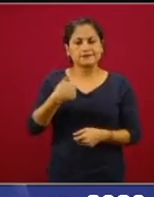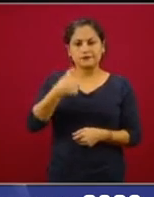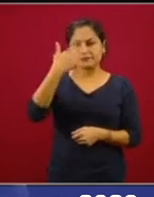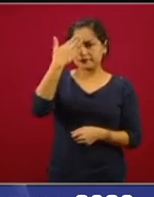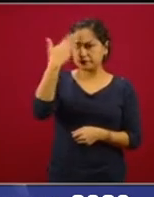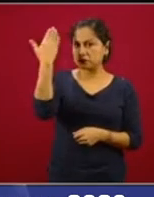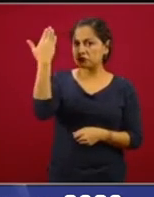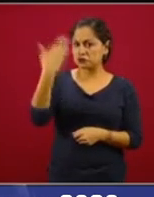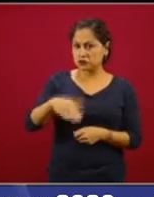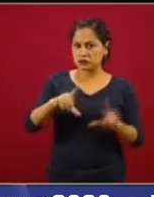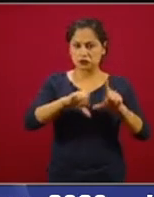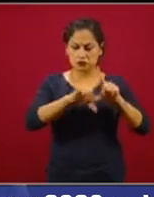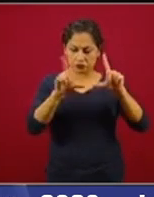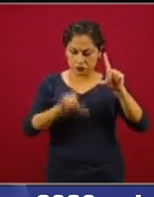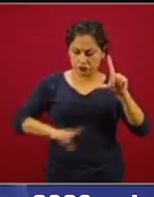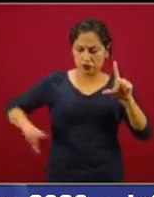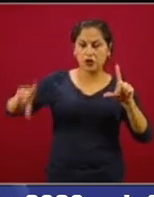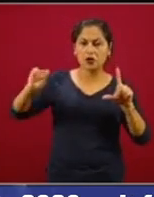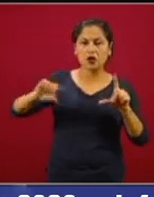todo México es territorio COVID.